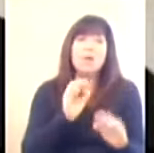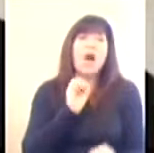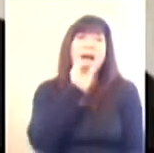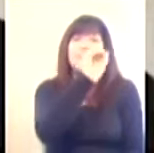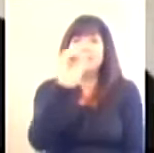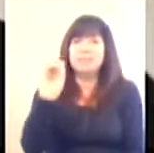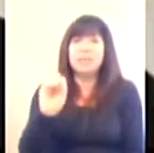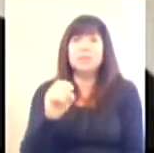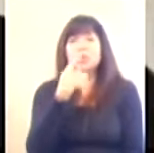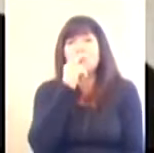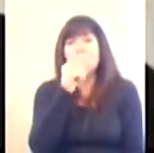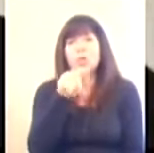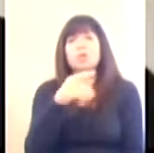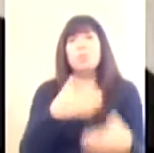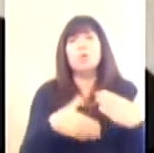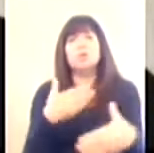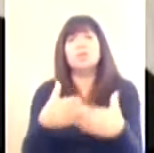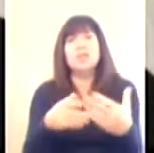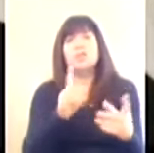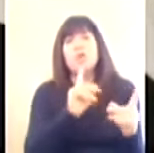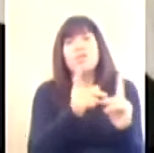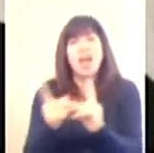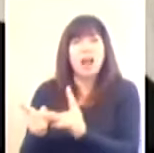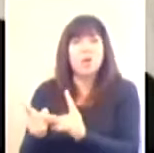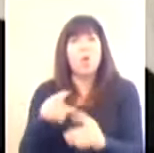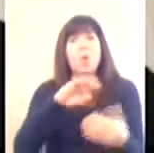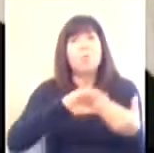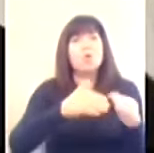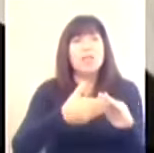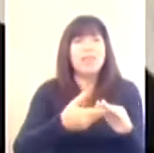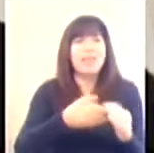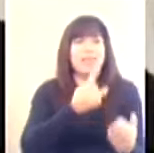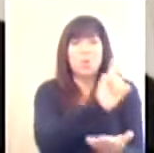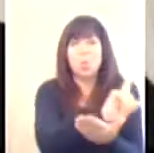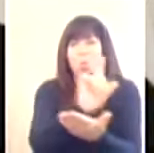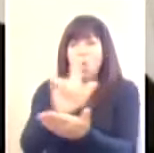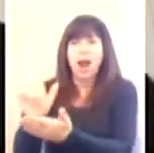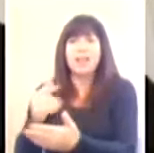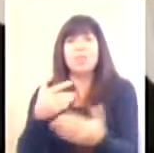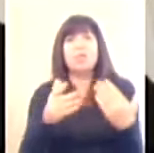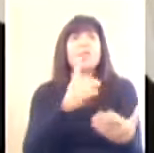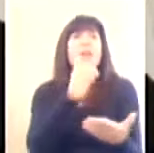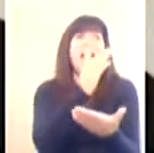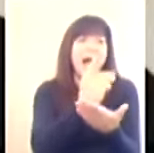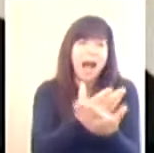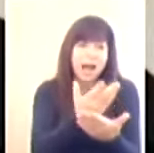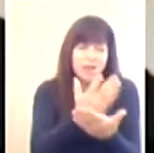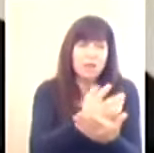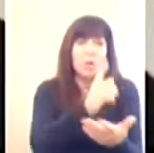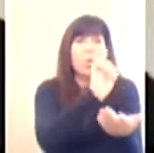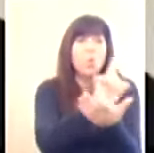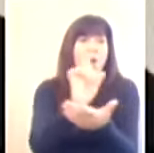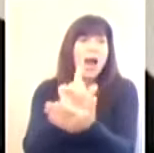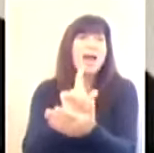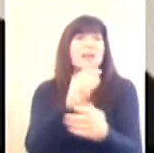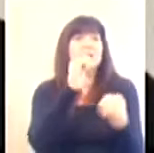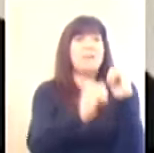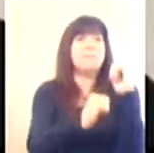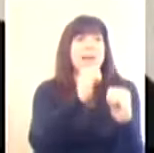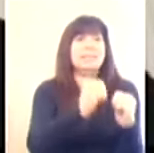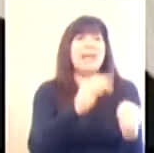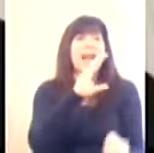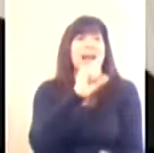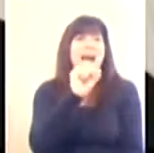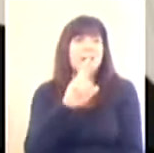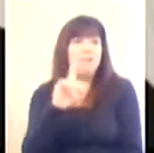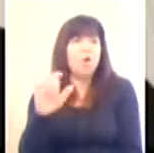algunos procesos de diálogo que vamos a iniciar con las comunidades locales en las localidades donde están estas centrales, a efectos de, junto con las compañías, las comunidades locales,